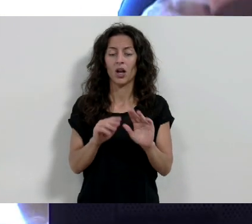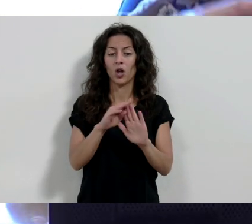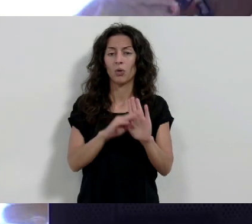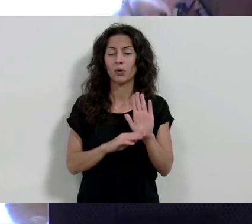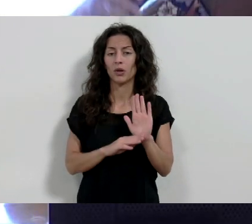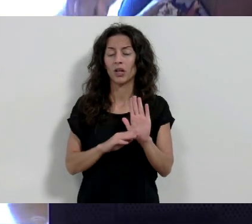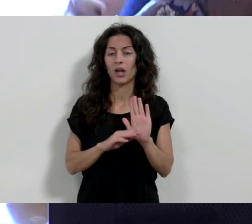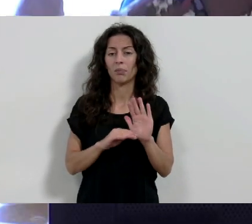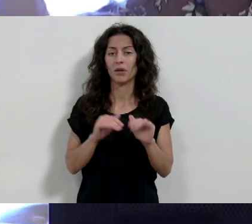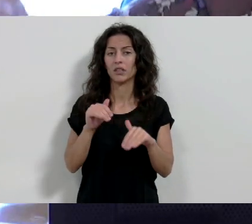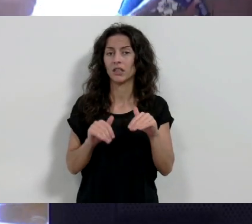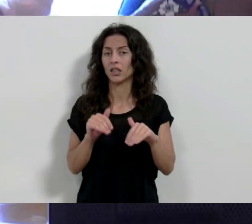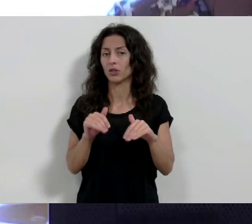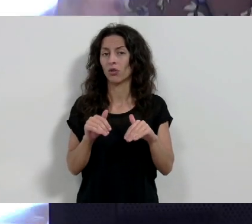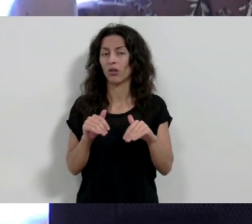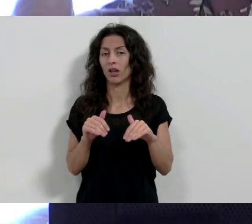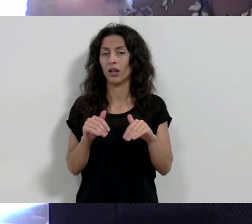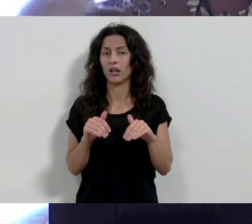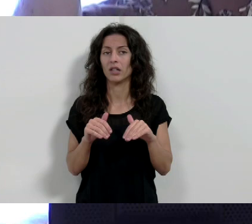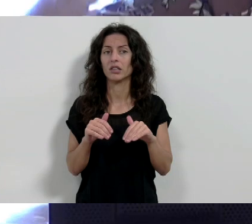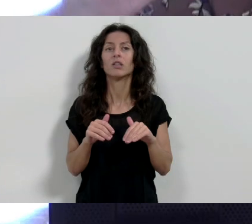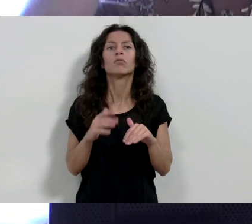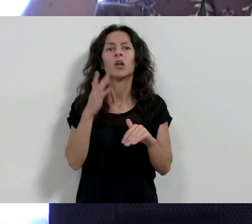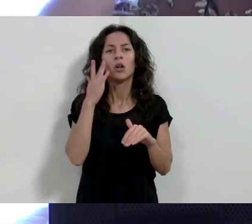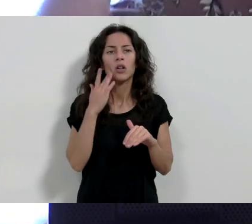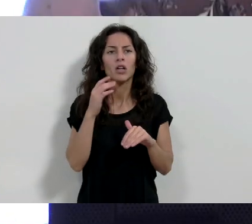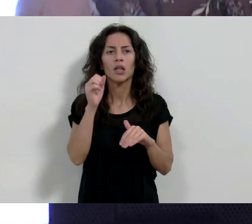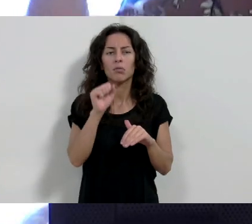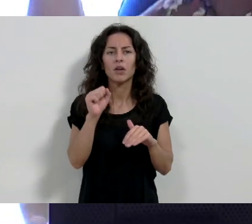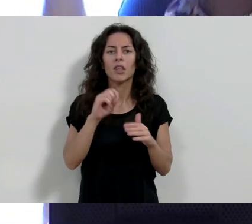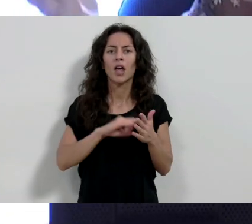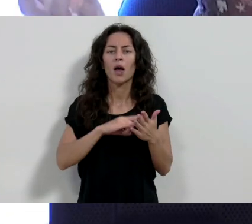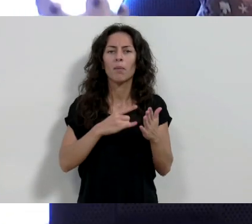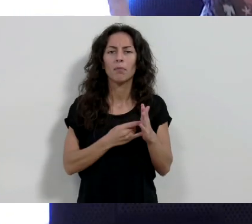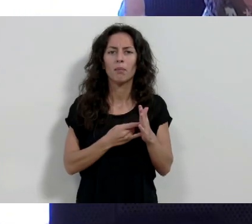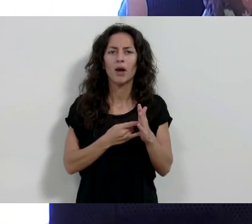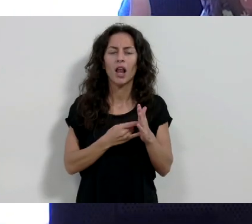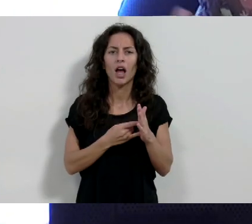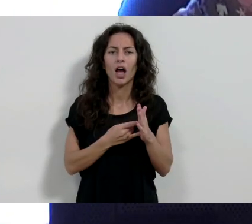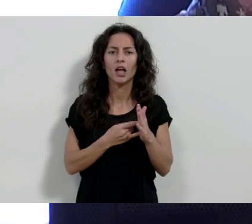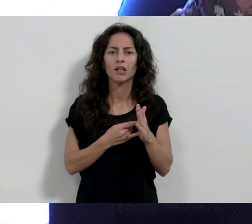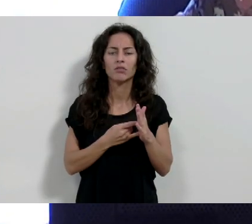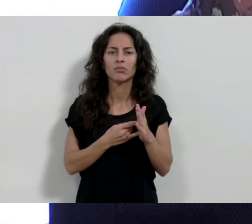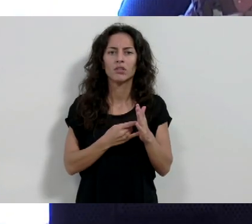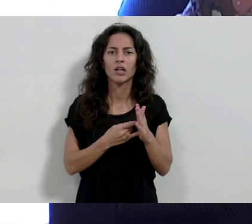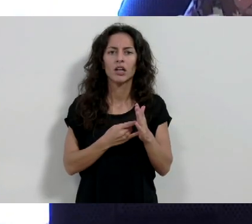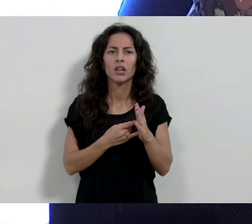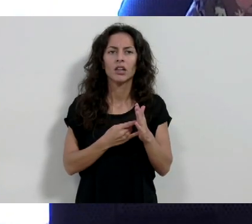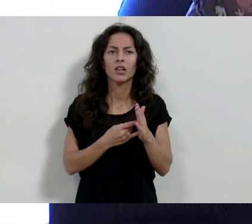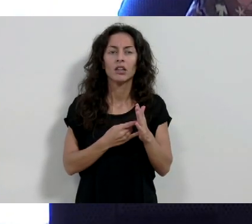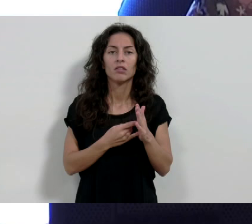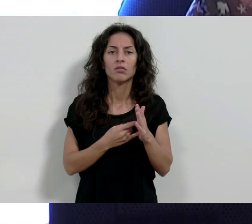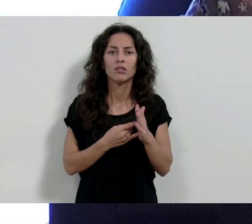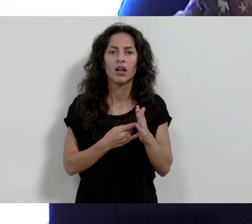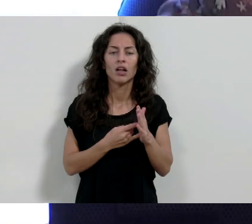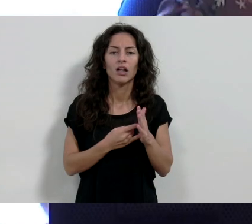Es que va a la página web del ayuntamiento y está colgado el plan de 2000 del que acabó el anterior mandato. No sabemos en qué